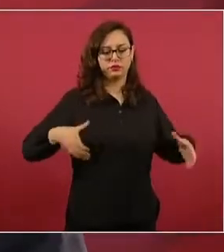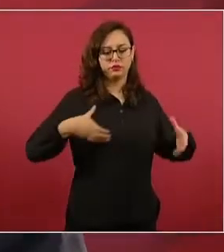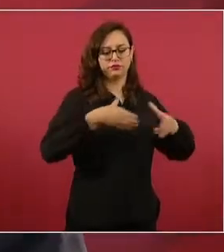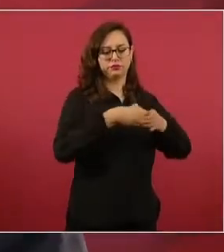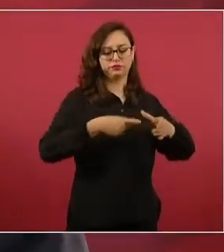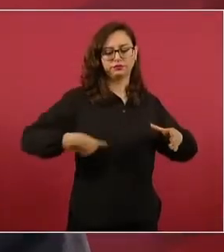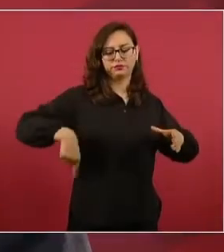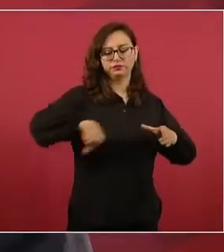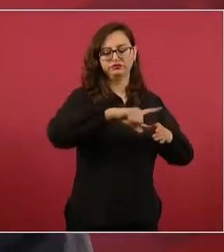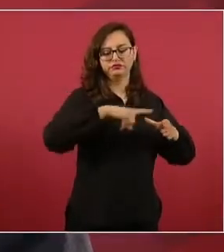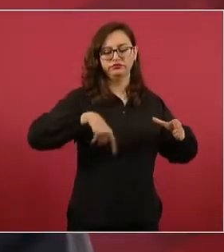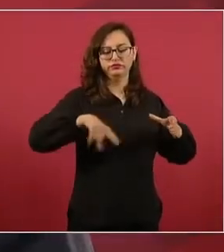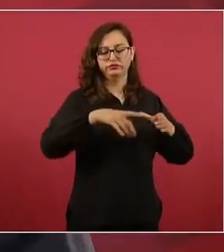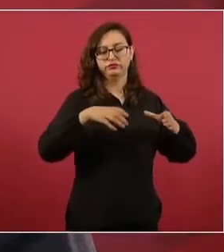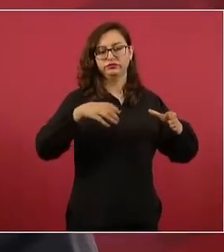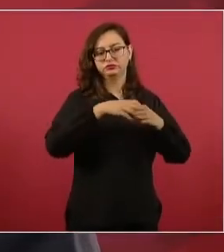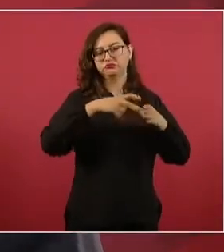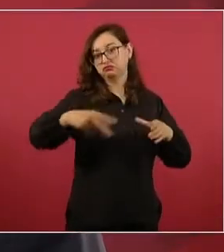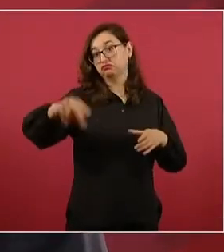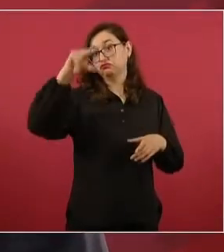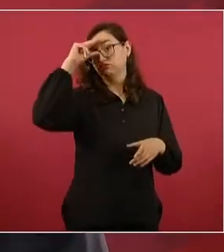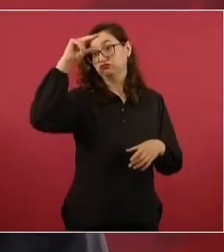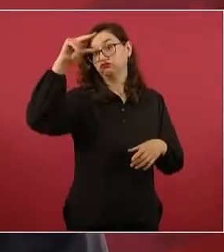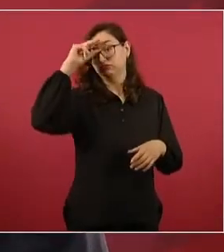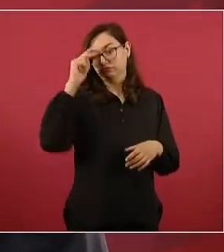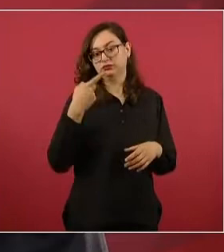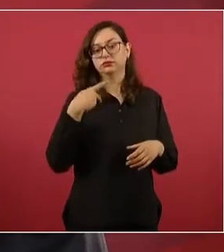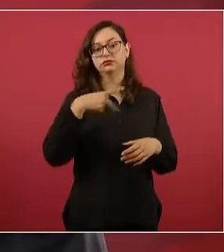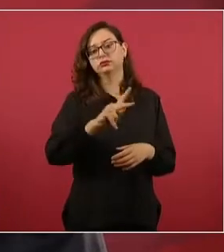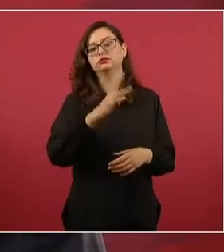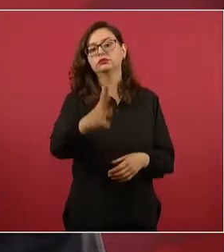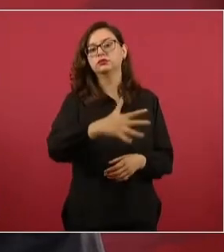reaccionarios y corruptos?